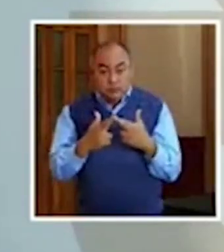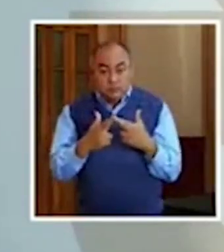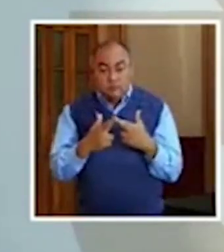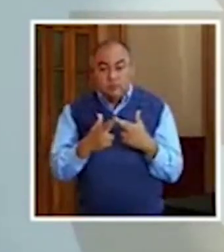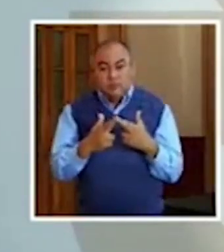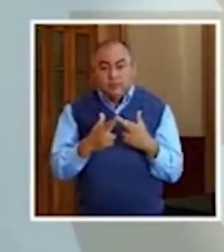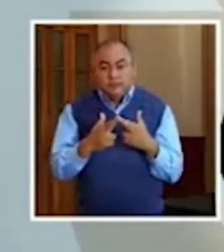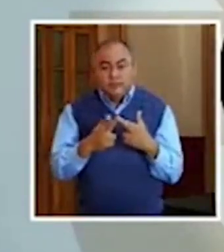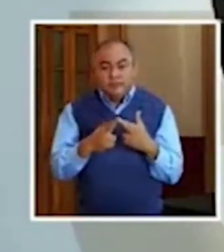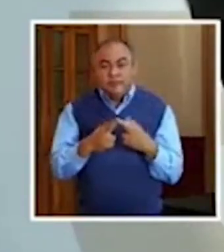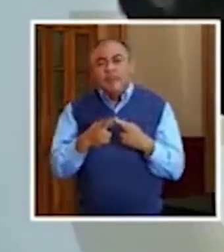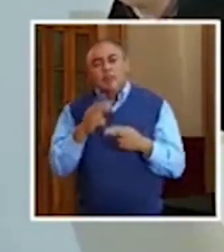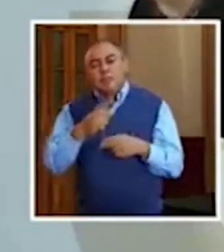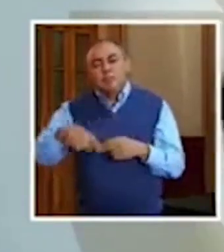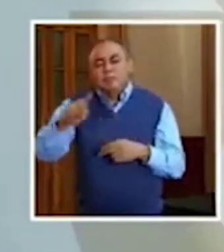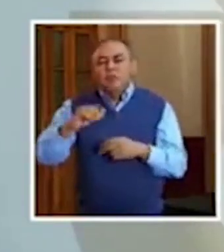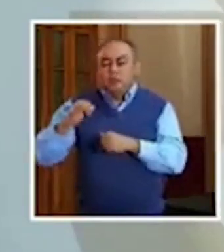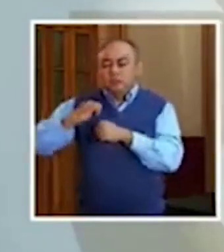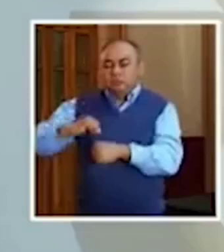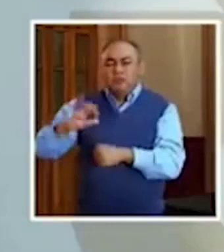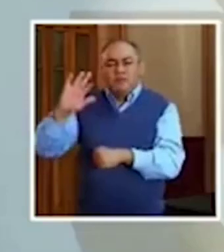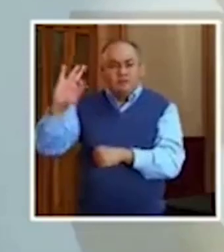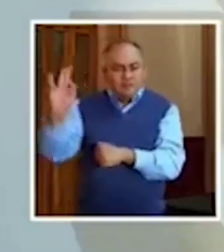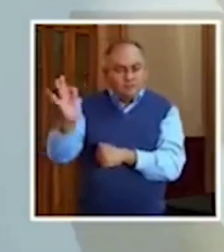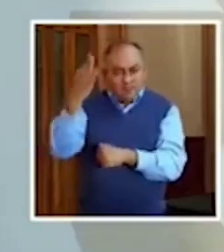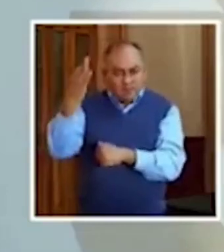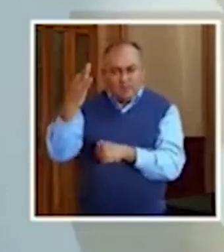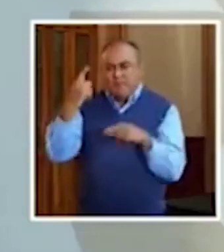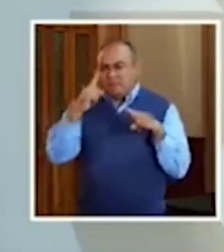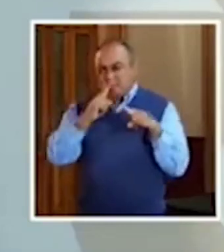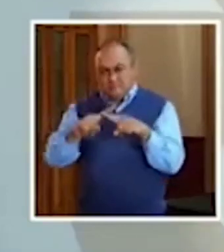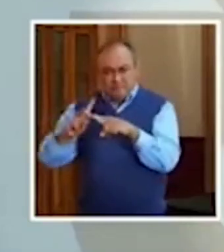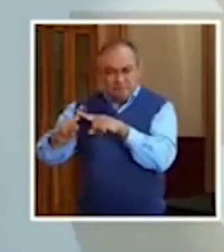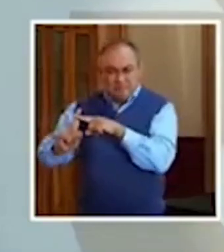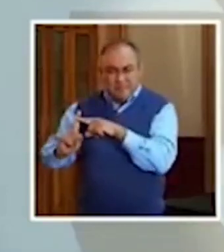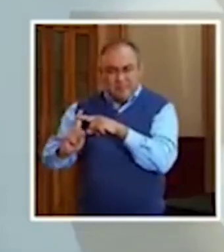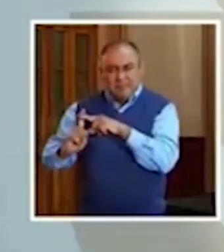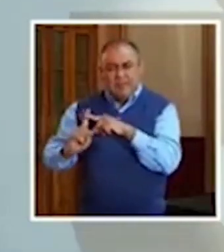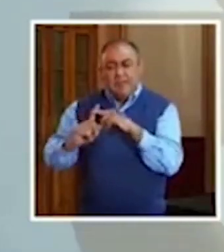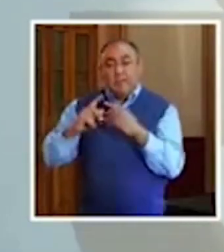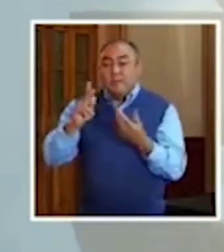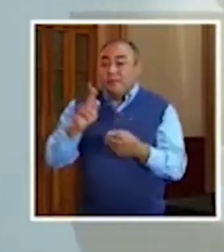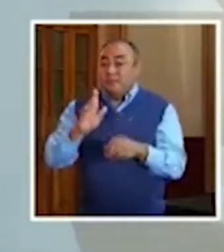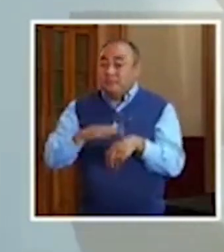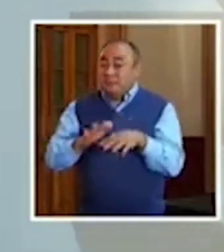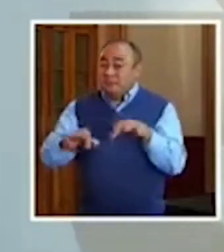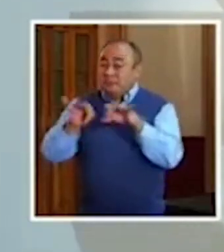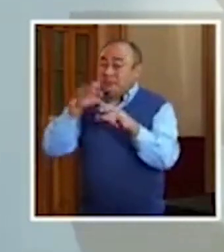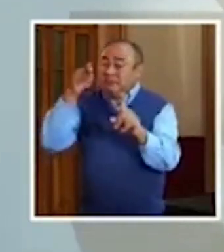maestros, autoridades federales, pero sobre todo a los papás.